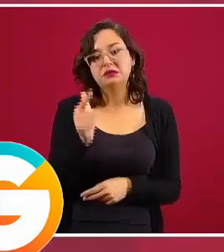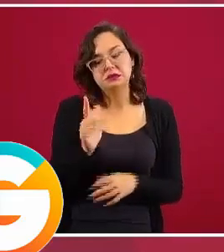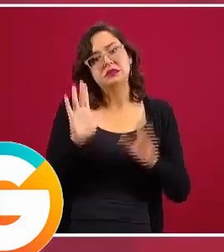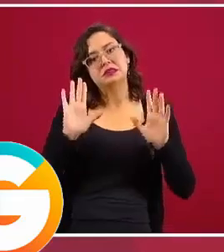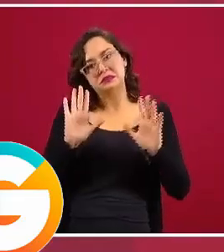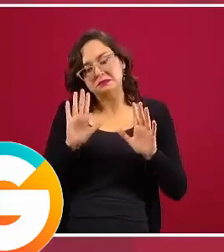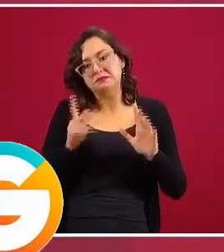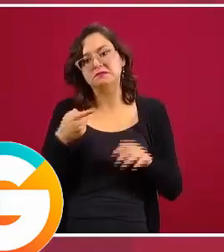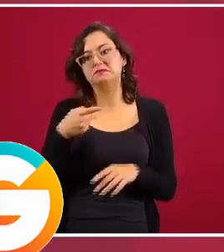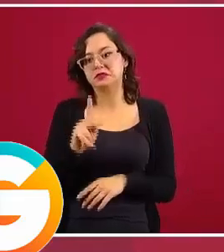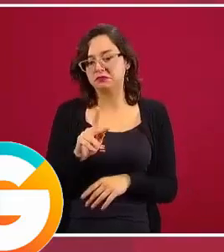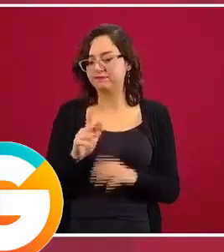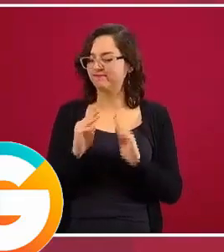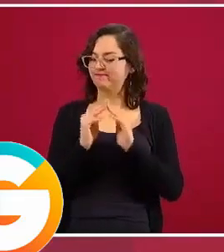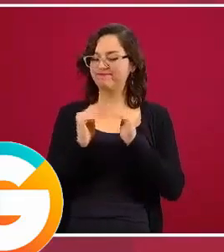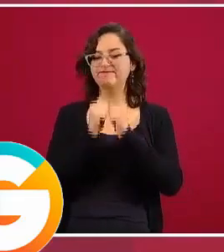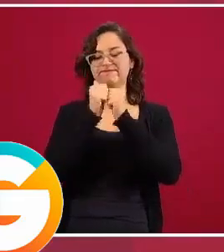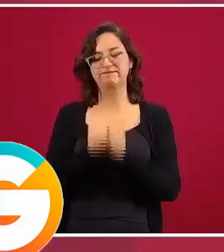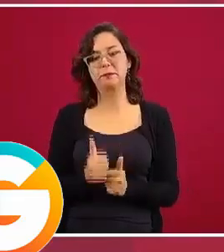bien,